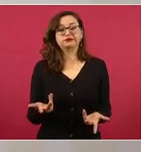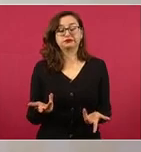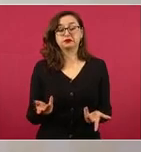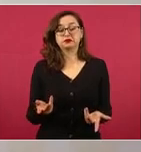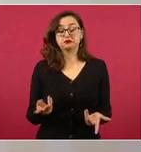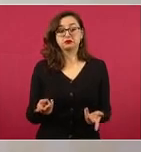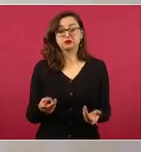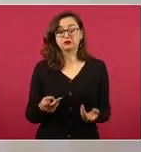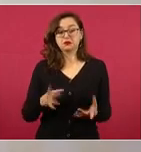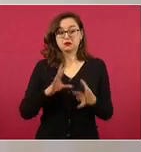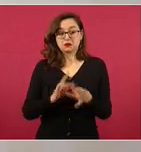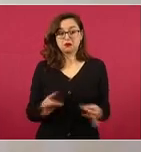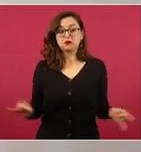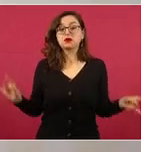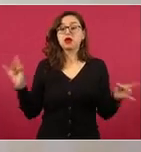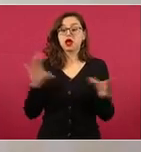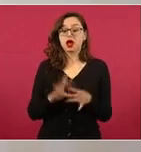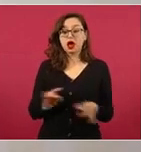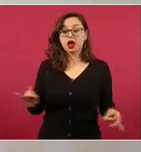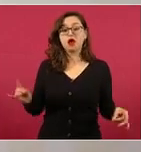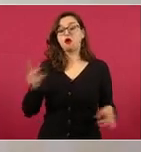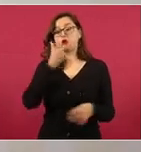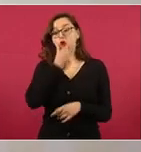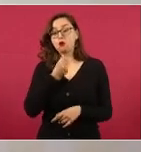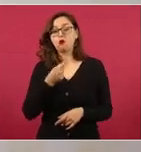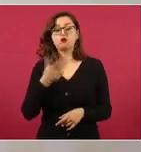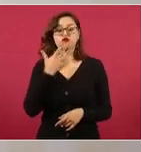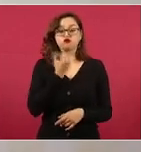expertos de España,